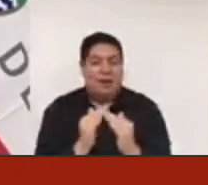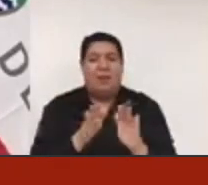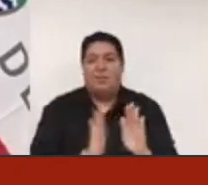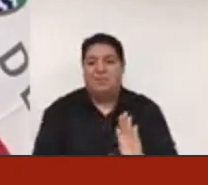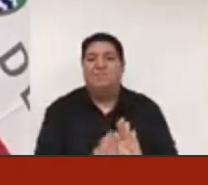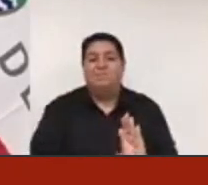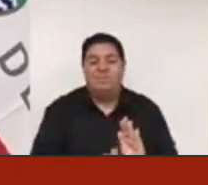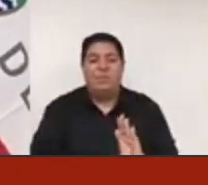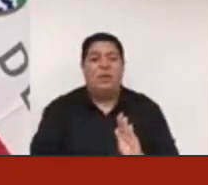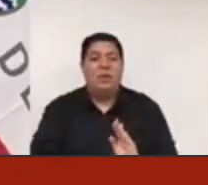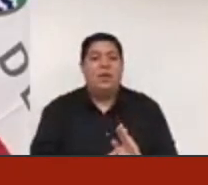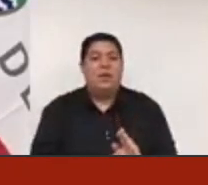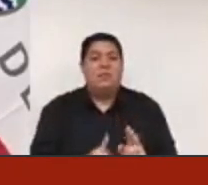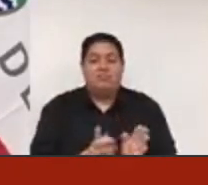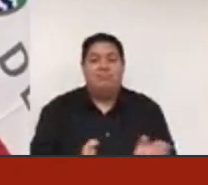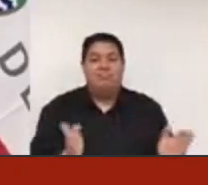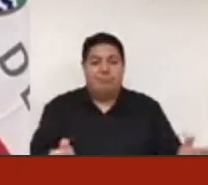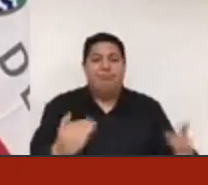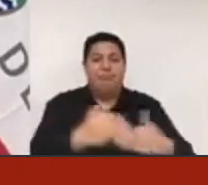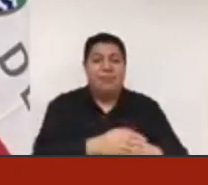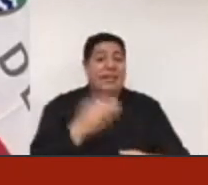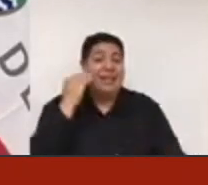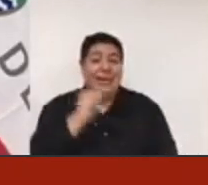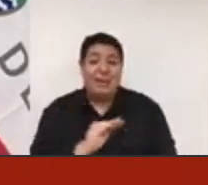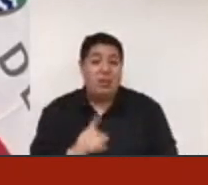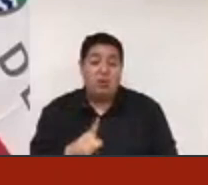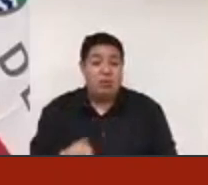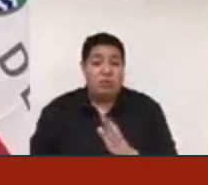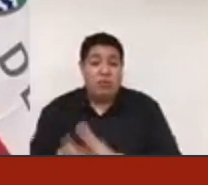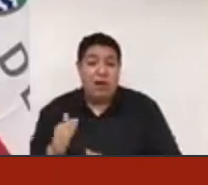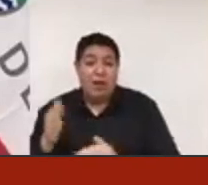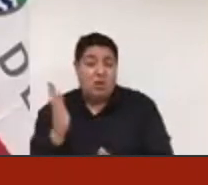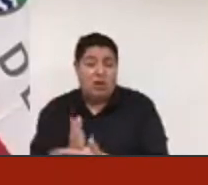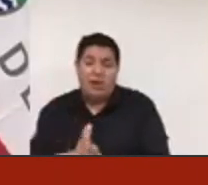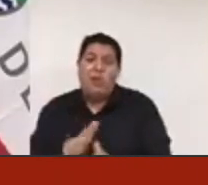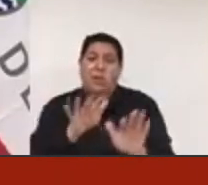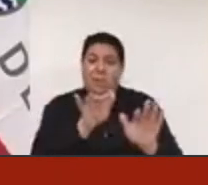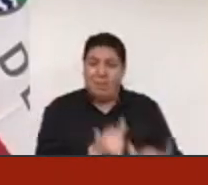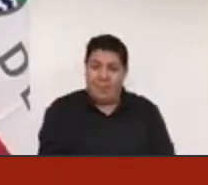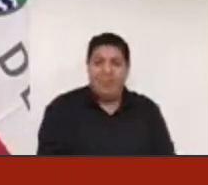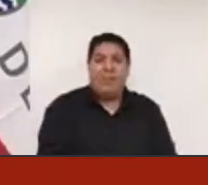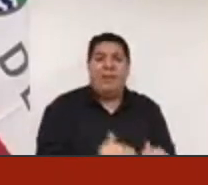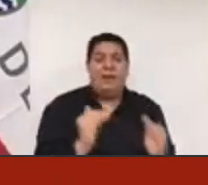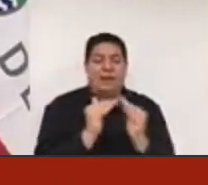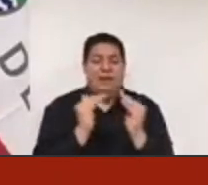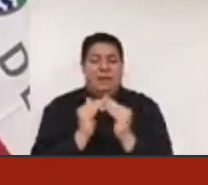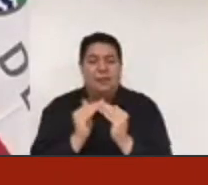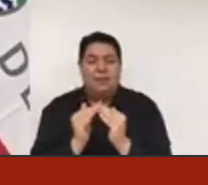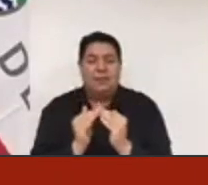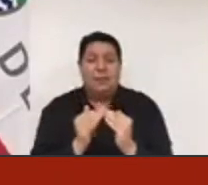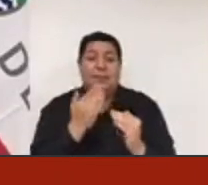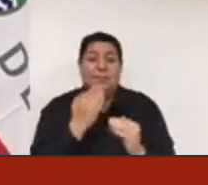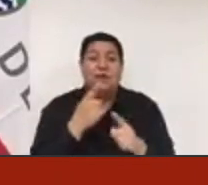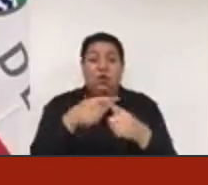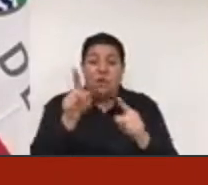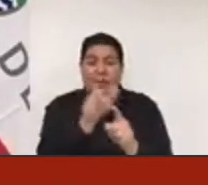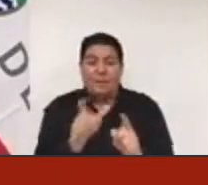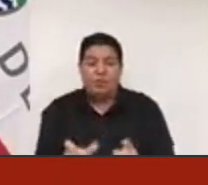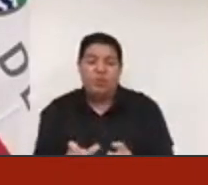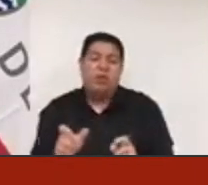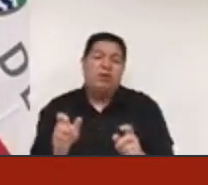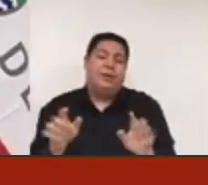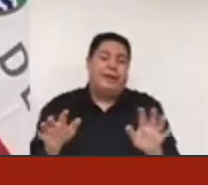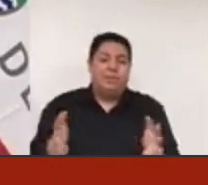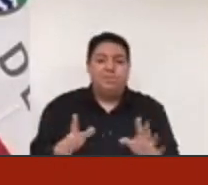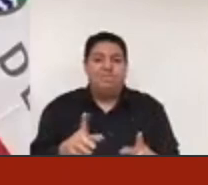guarden la cuarentena los niños que no estén yendo al colegio que todos se mantengan en sus casas y que las personas que tengan la posibilidad